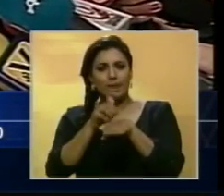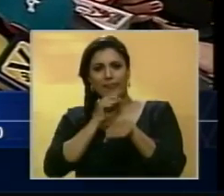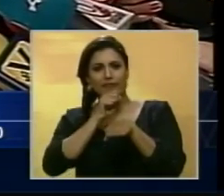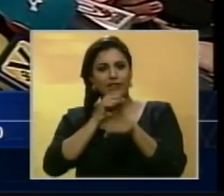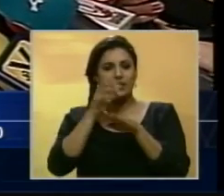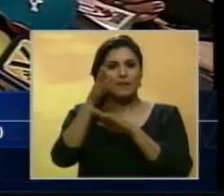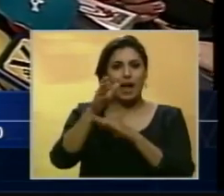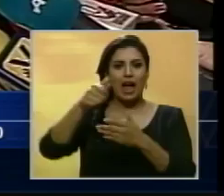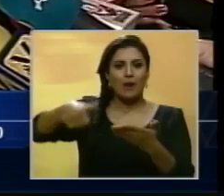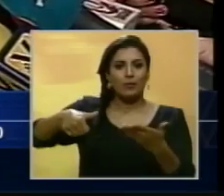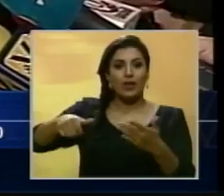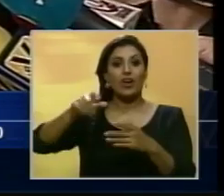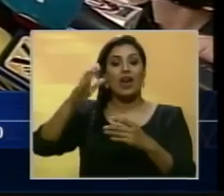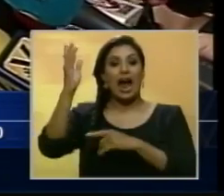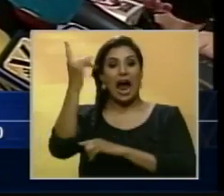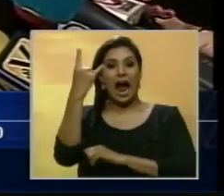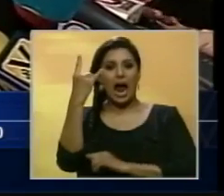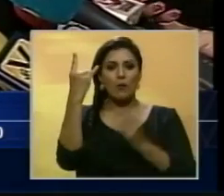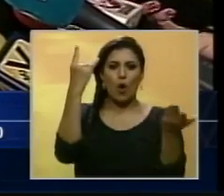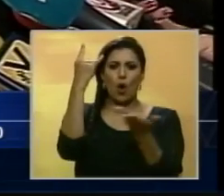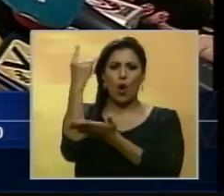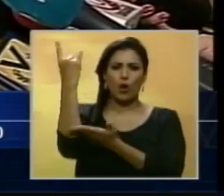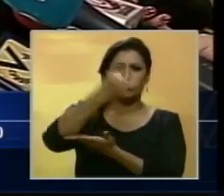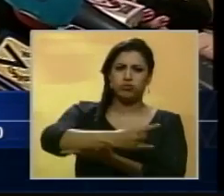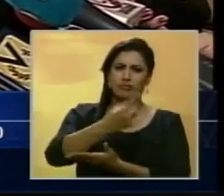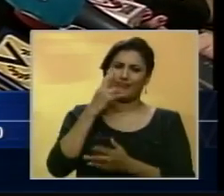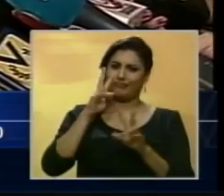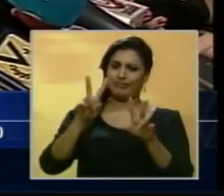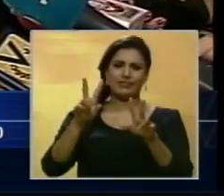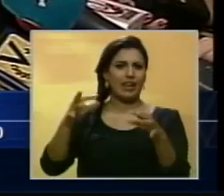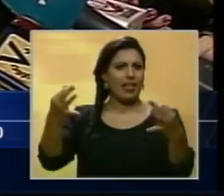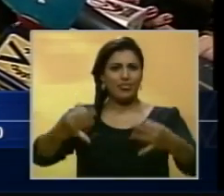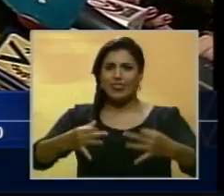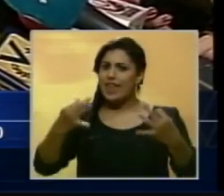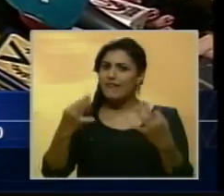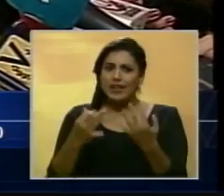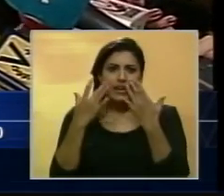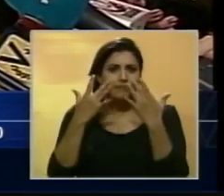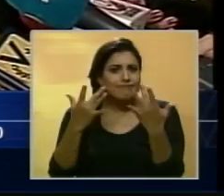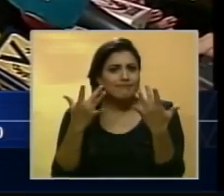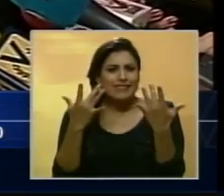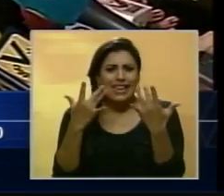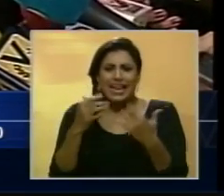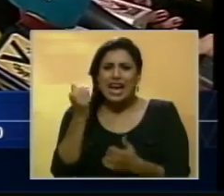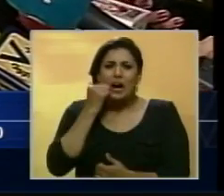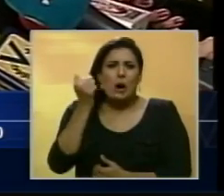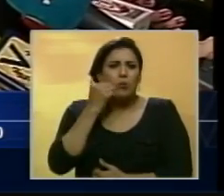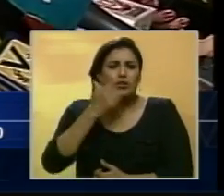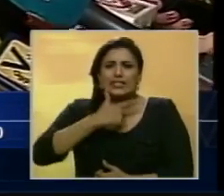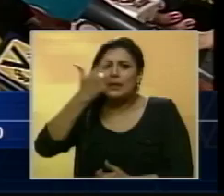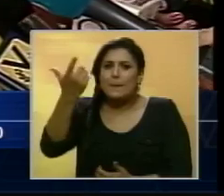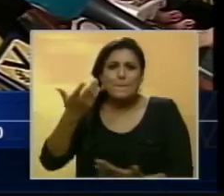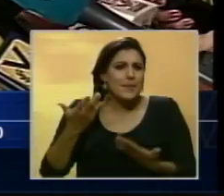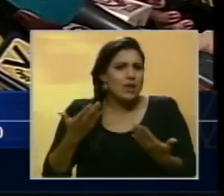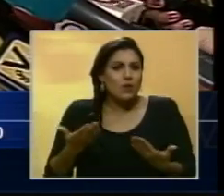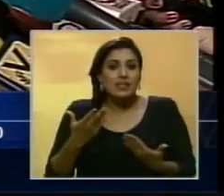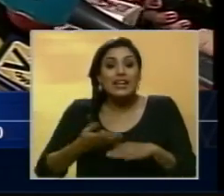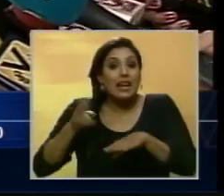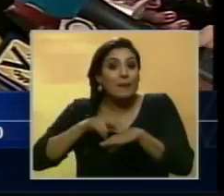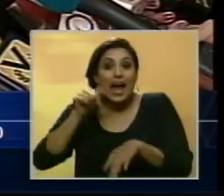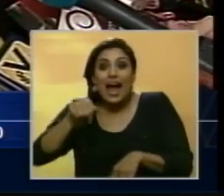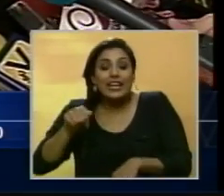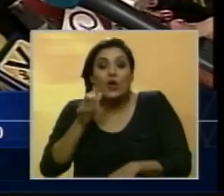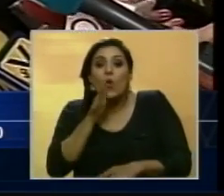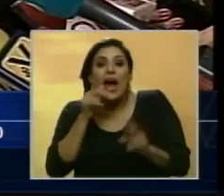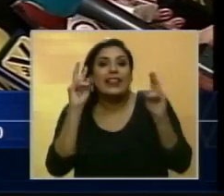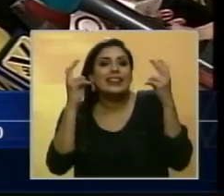personas, están tumbando árboles incluso. Es una cosa realmente canallesca. Repito, aquí no se trata